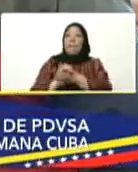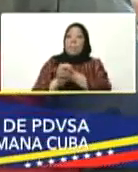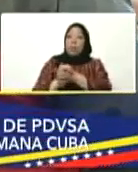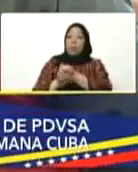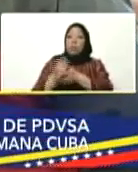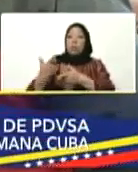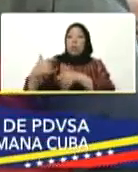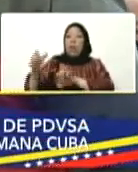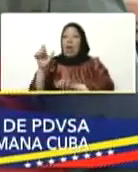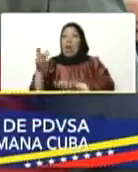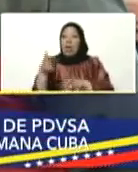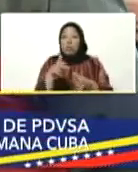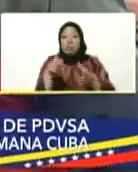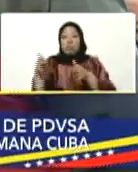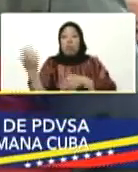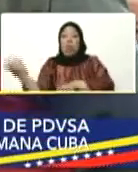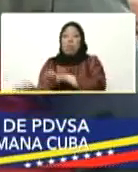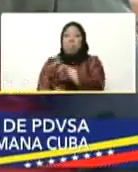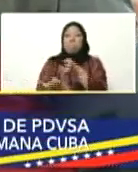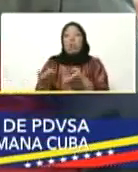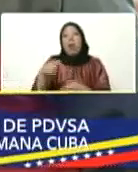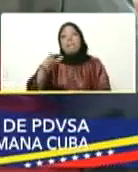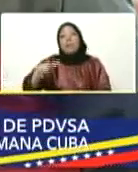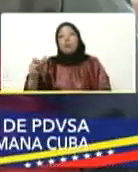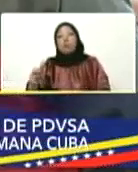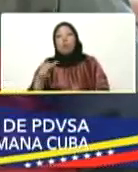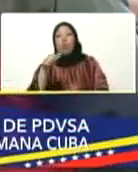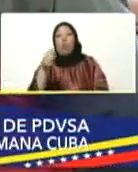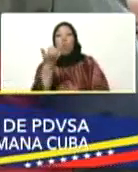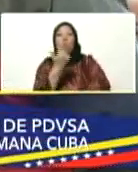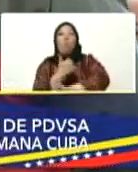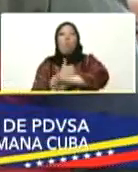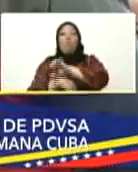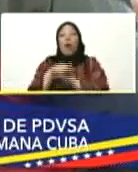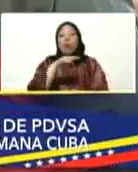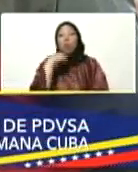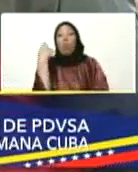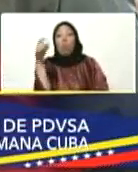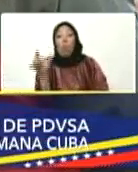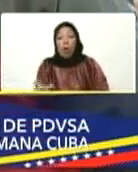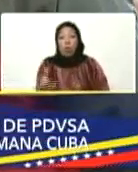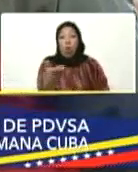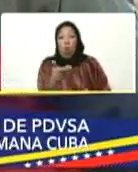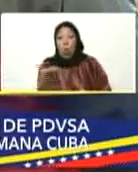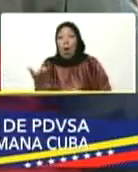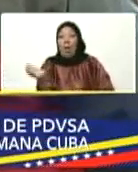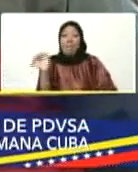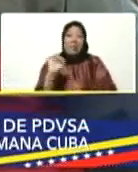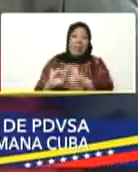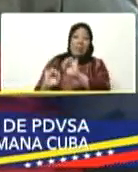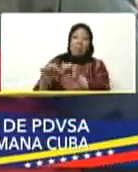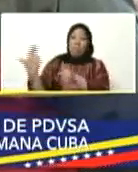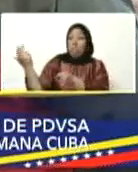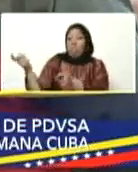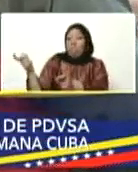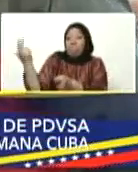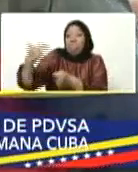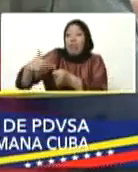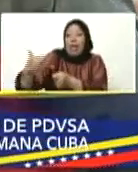cayeron intentando atacar ese incendio. Nuestras condolencias al pueblo cubano y nuestro aporte para